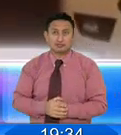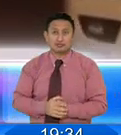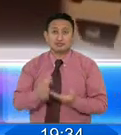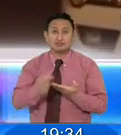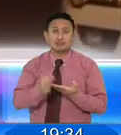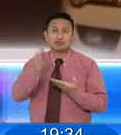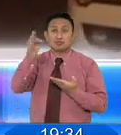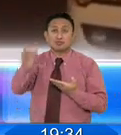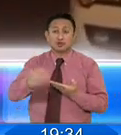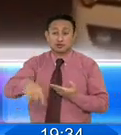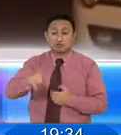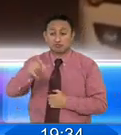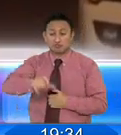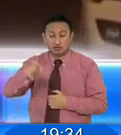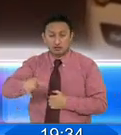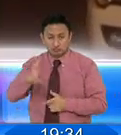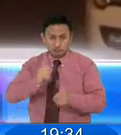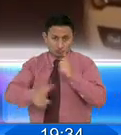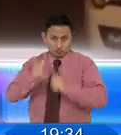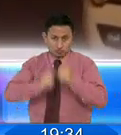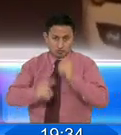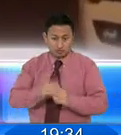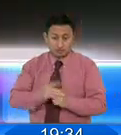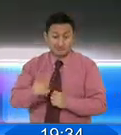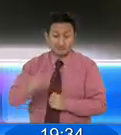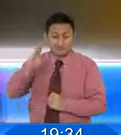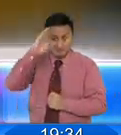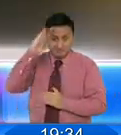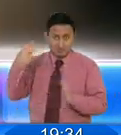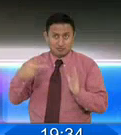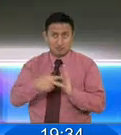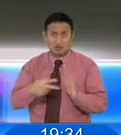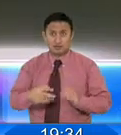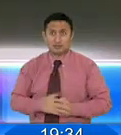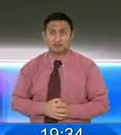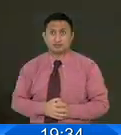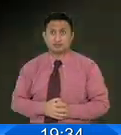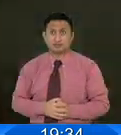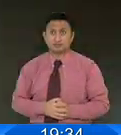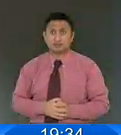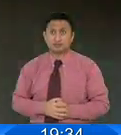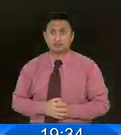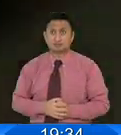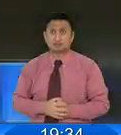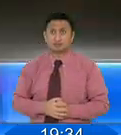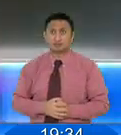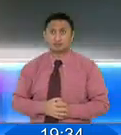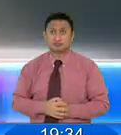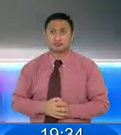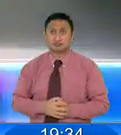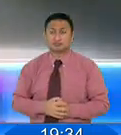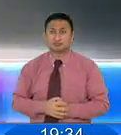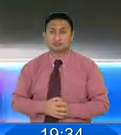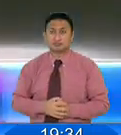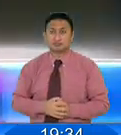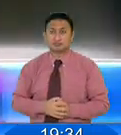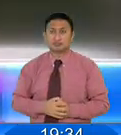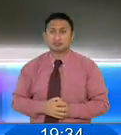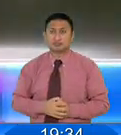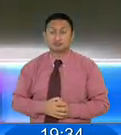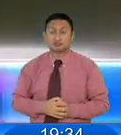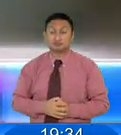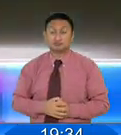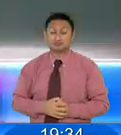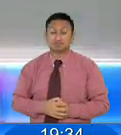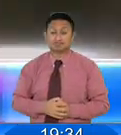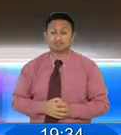encontrado libando varias personas, entre ellos un servidor policial. ¡Se está ahogando! ¡Se está ahogando! ¡La llave! Se trataría de un crimen